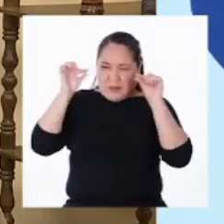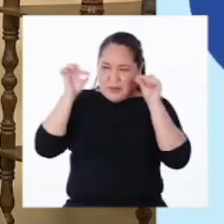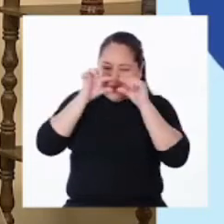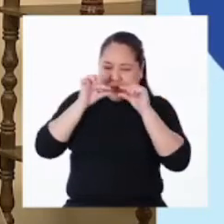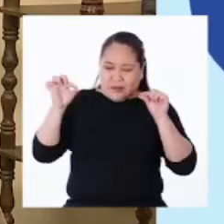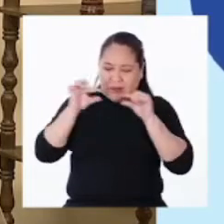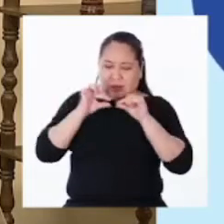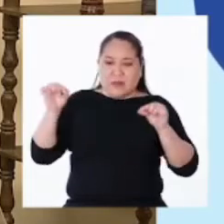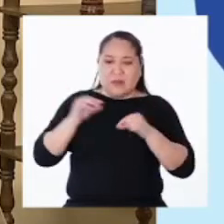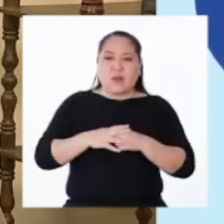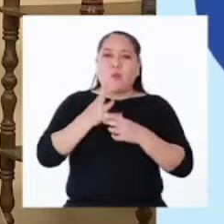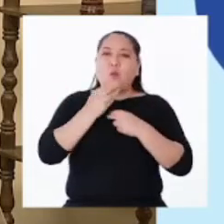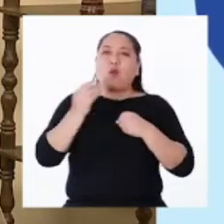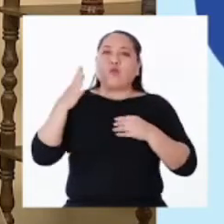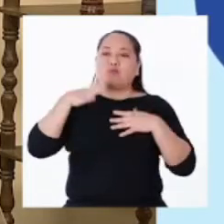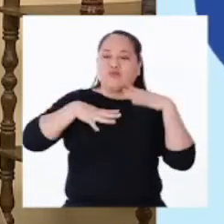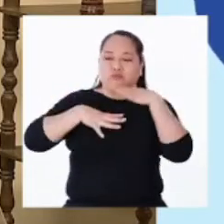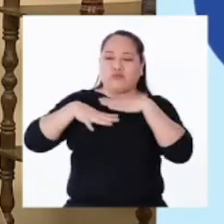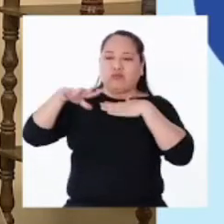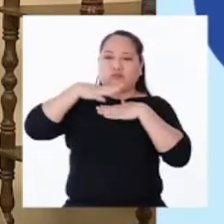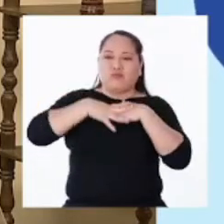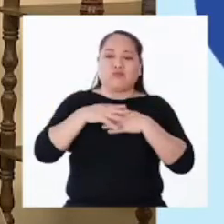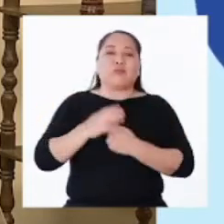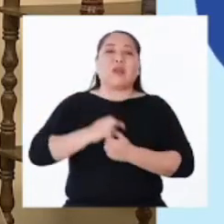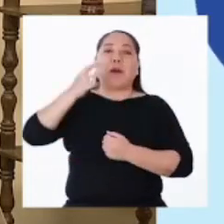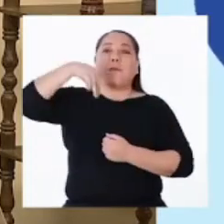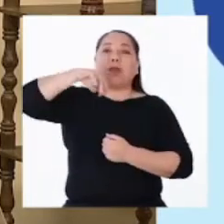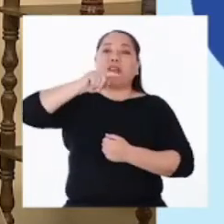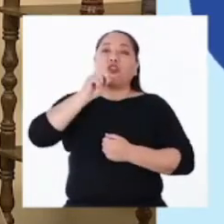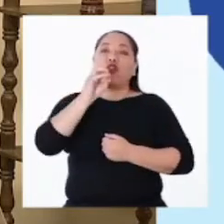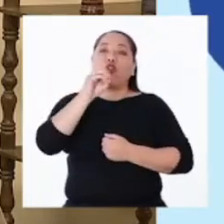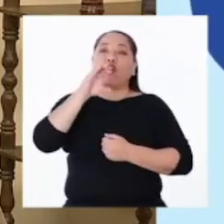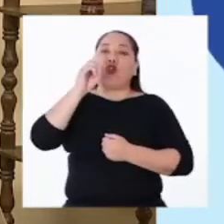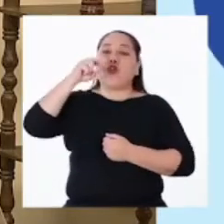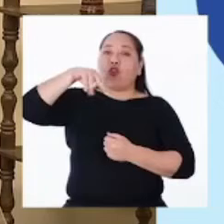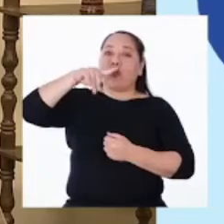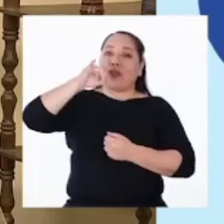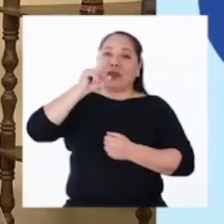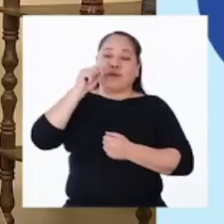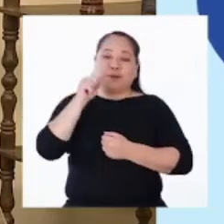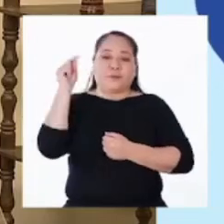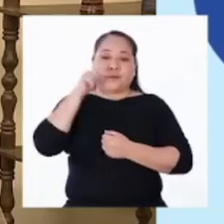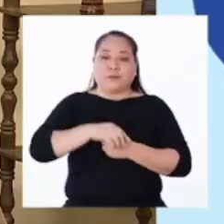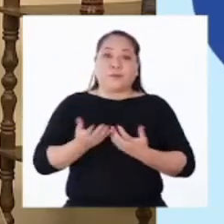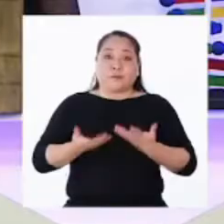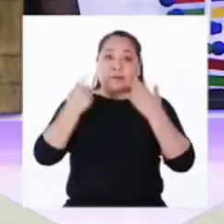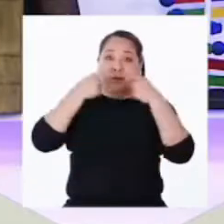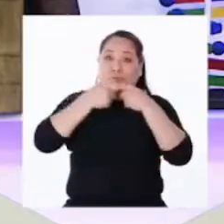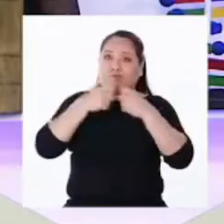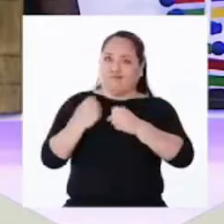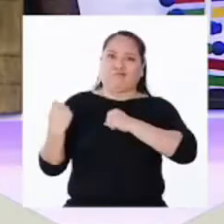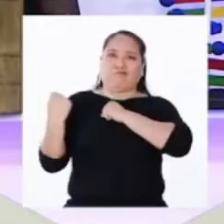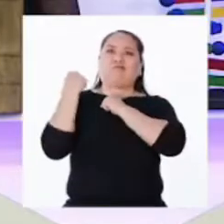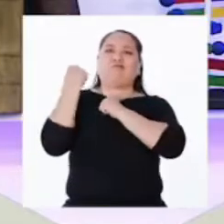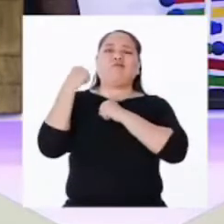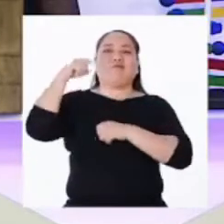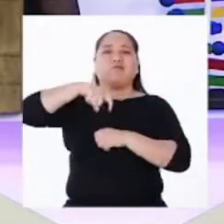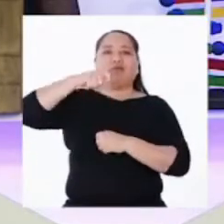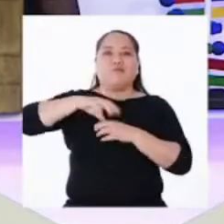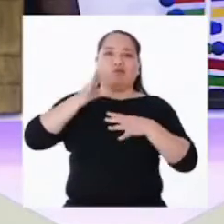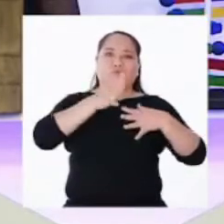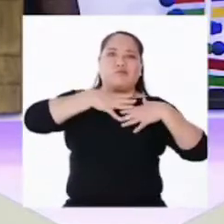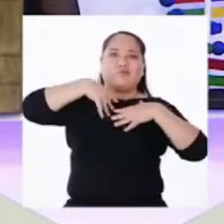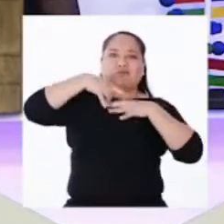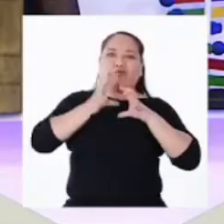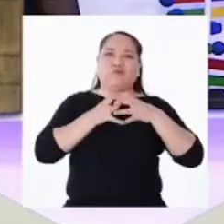y mitocondrias. Estas producen la energía necesaria que las hacen moverse. Recordemos que los